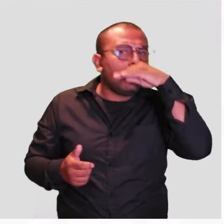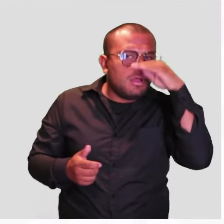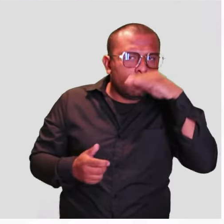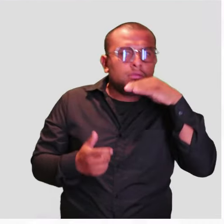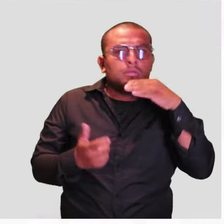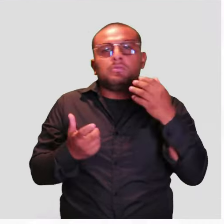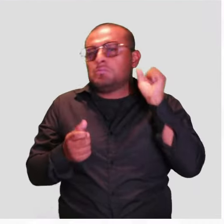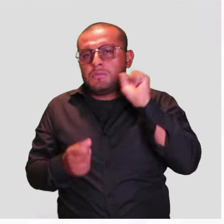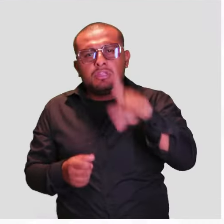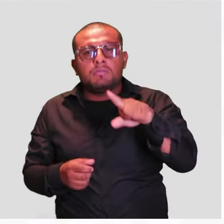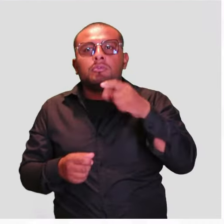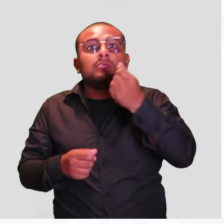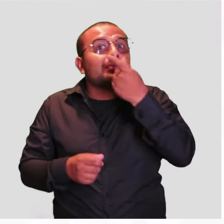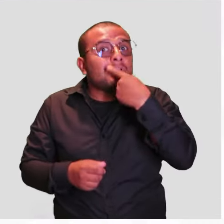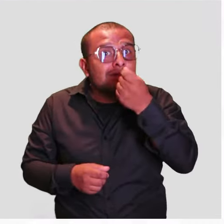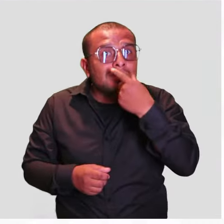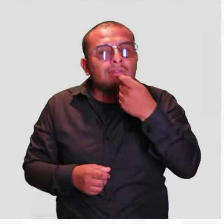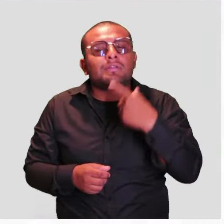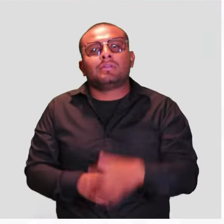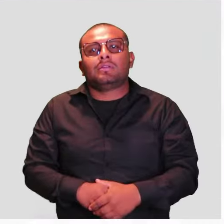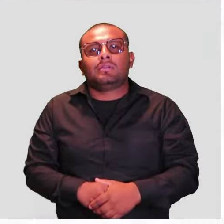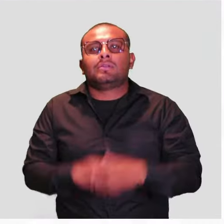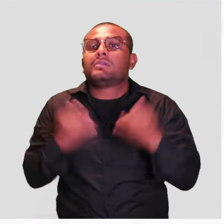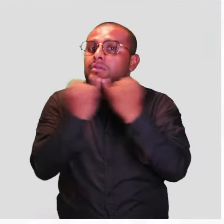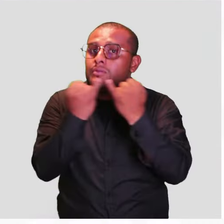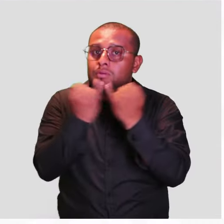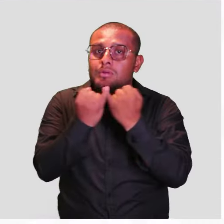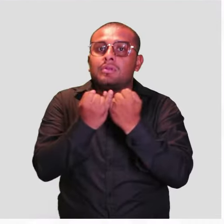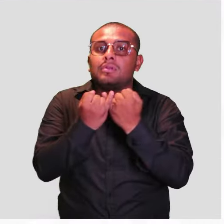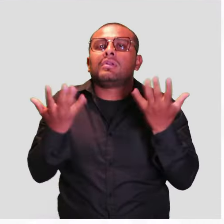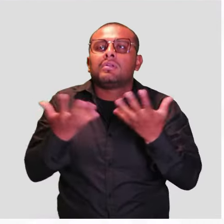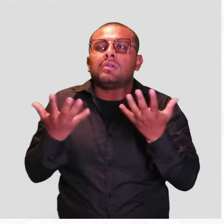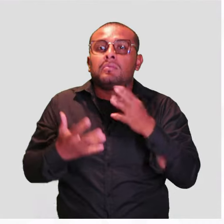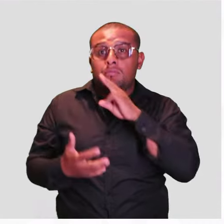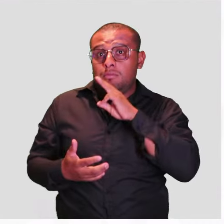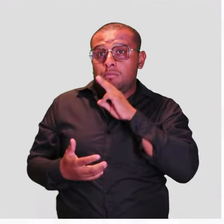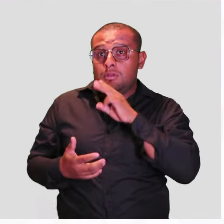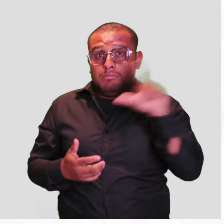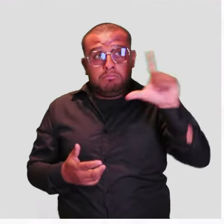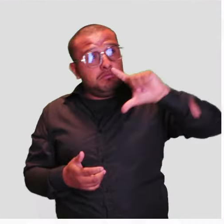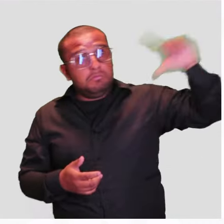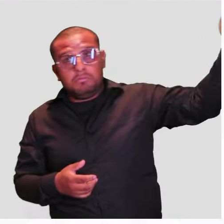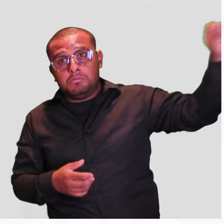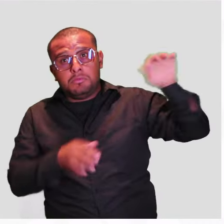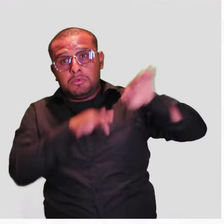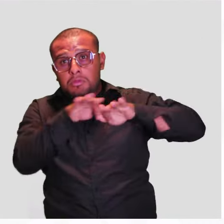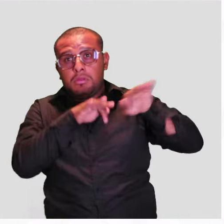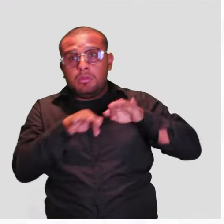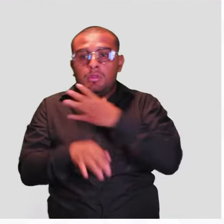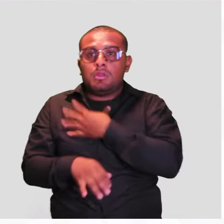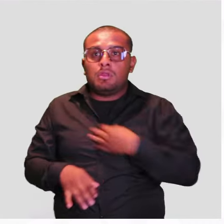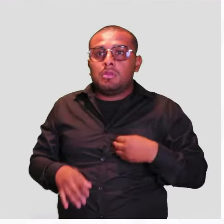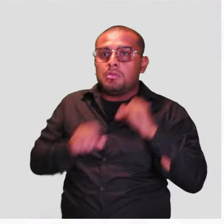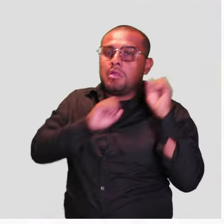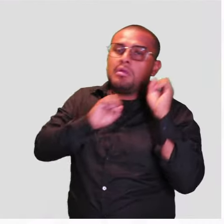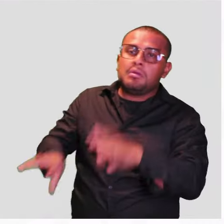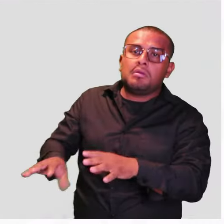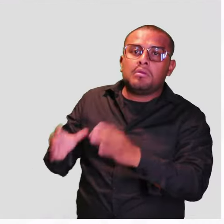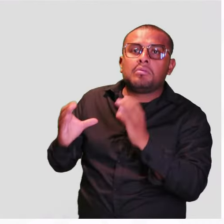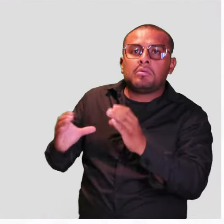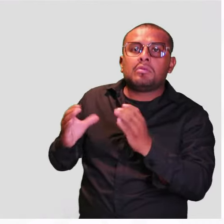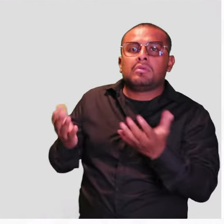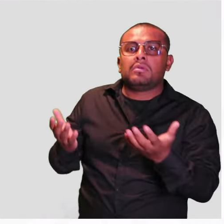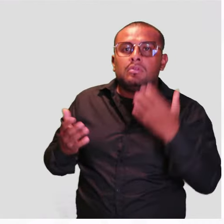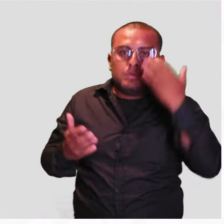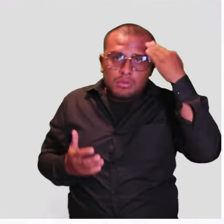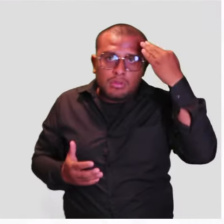cuanto a las madres trabajadoras, hay que apoyarlas con la instalación de estancias infantiles que estén cerca de su trabajo, pero que además tengan un horario amplio y cuenten con